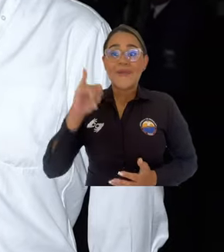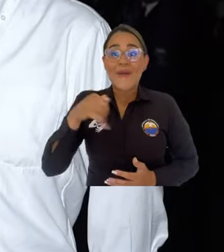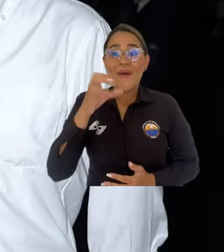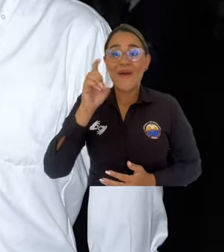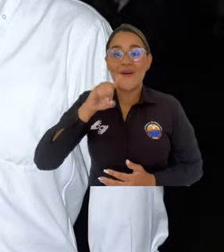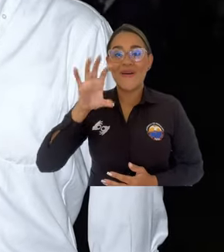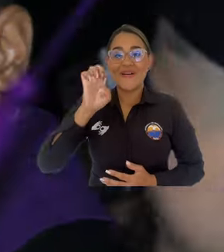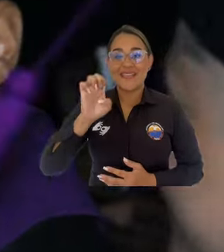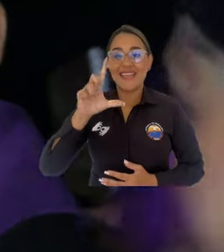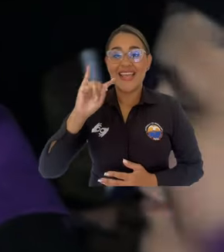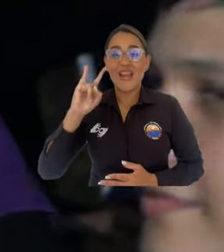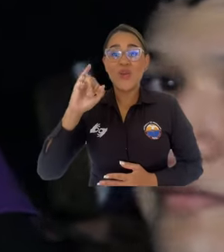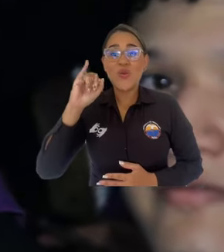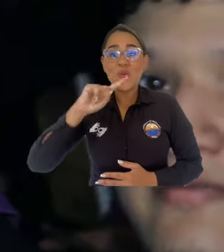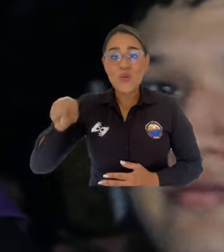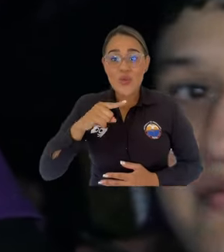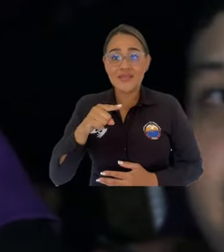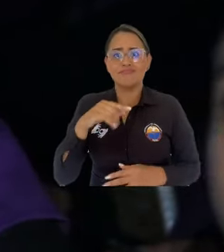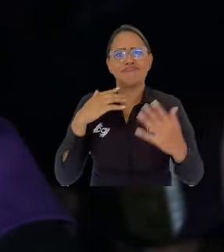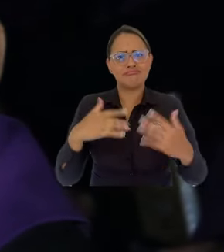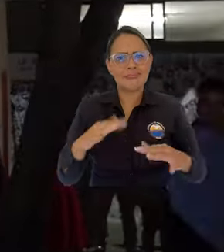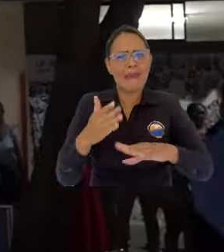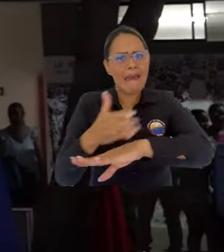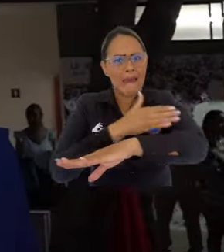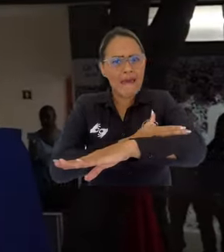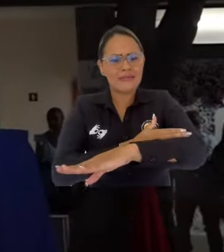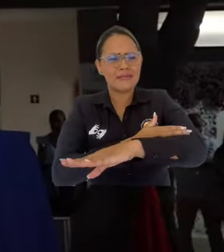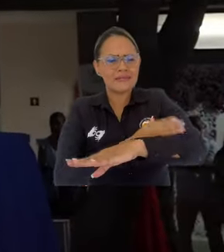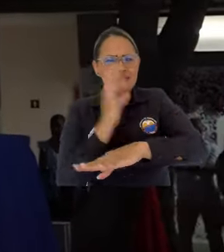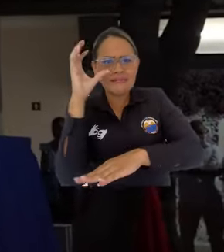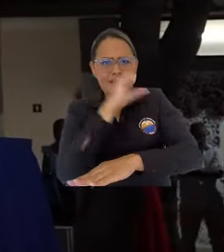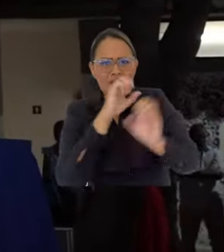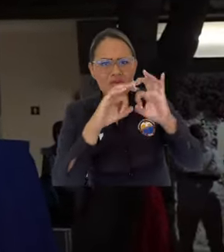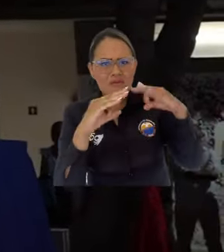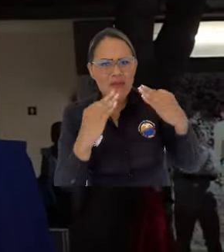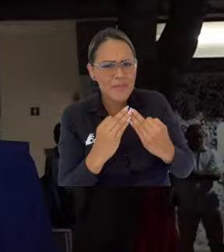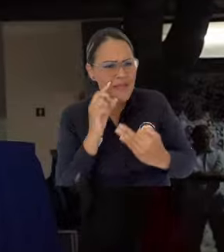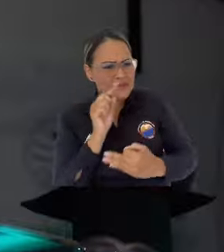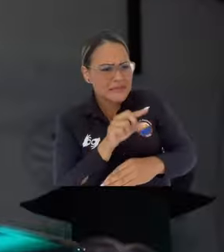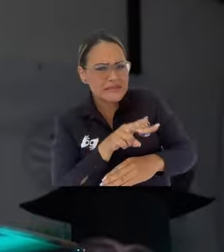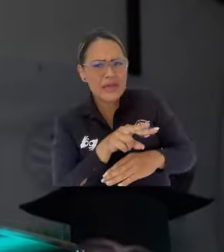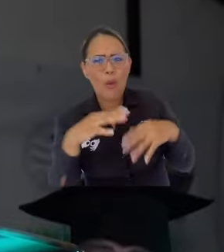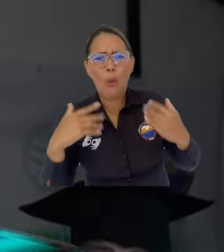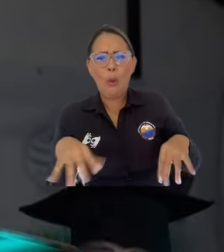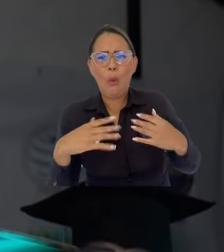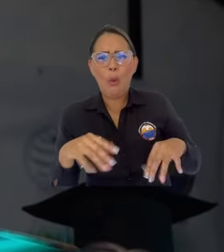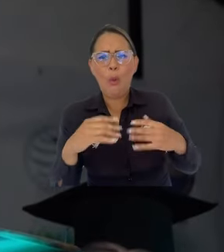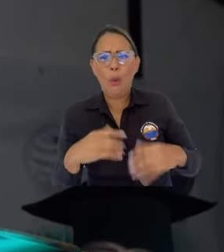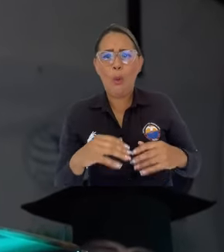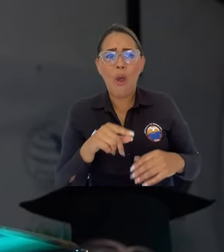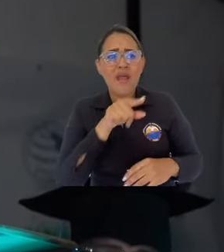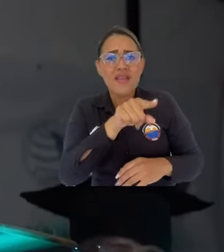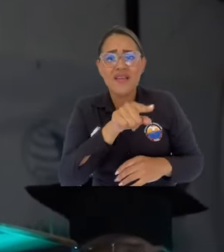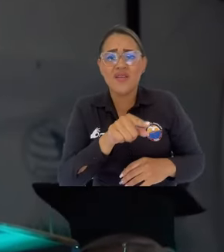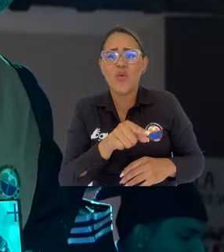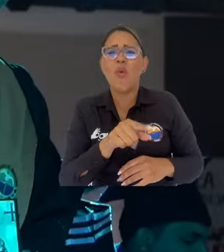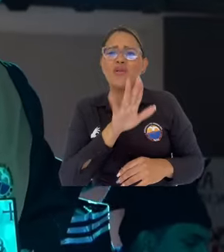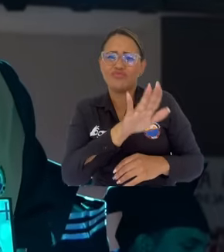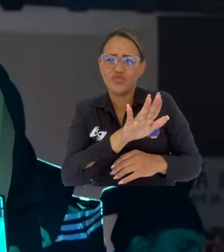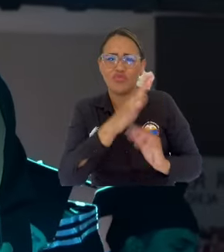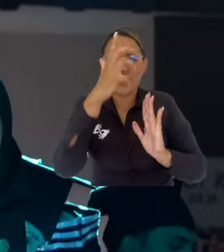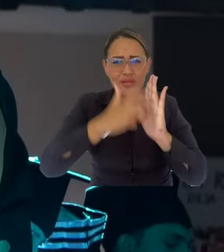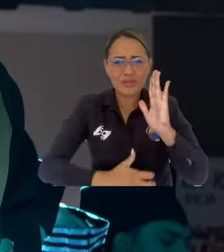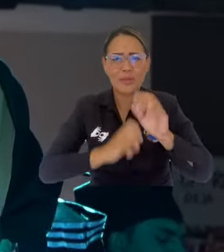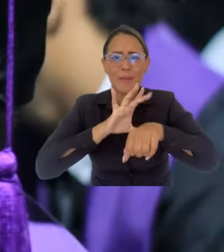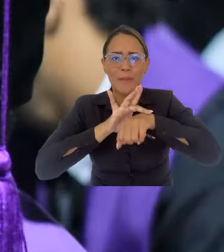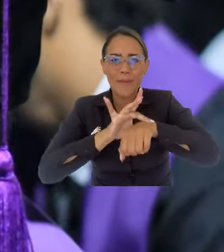José Luis Barros Ateortúa y su familia pensaron que al ser diagnosticado con síndrome de Asperger cuando tenía apenas 9 años, su futuro no